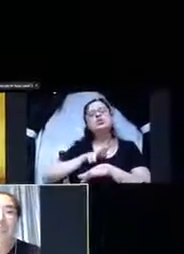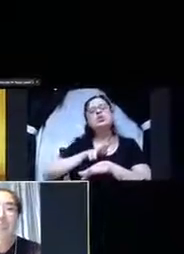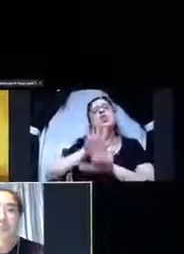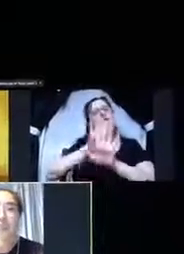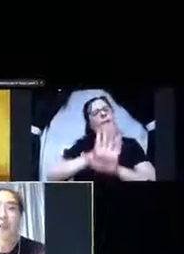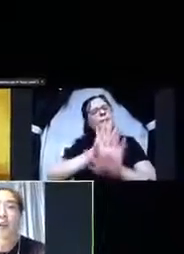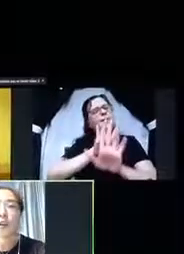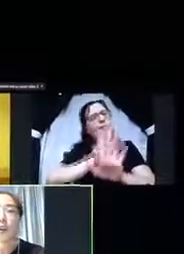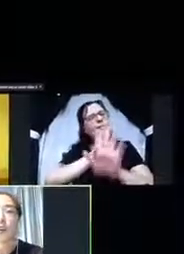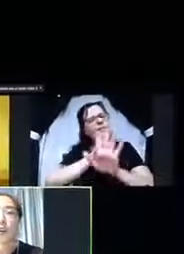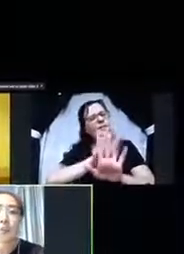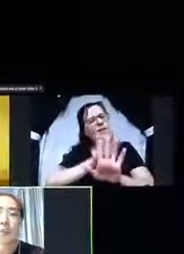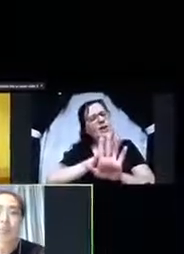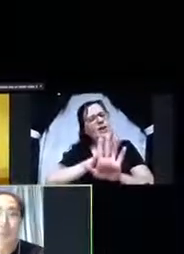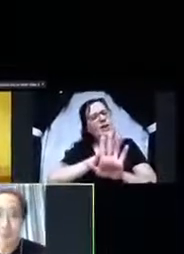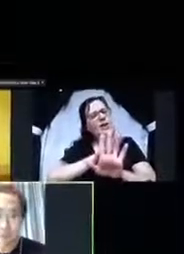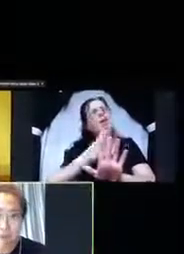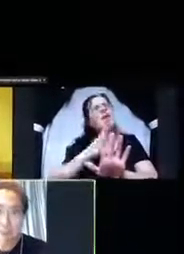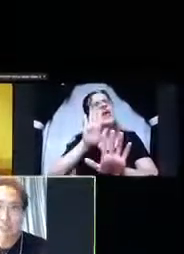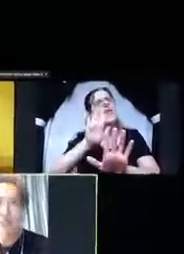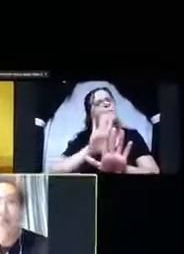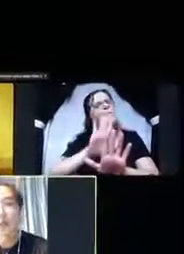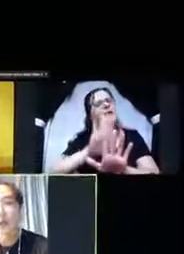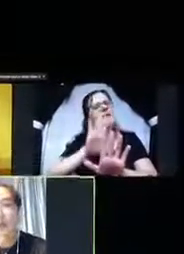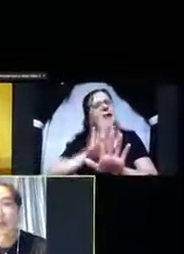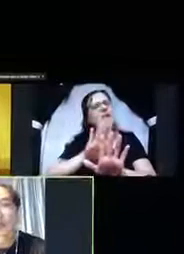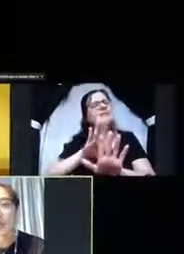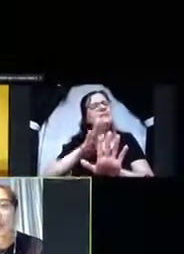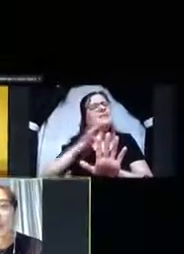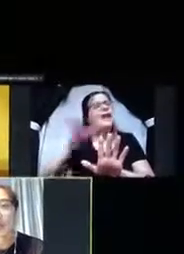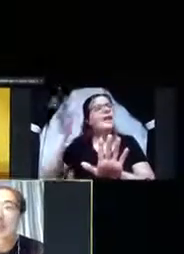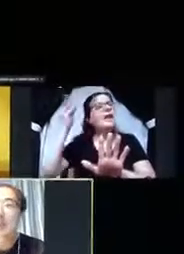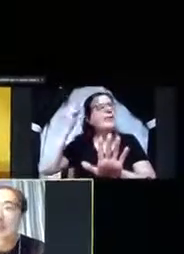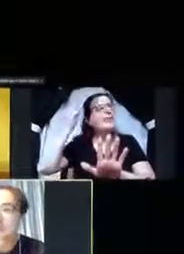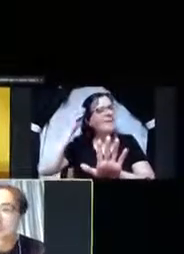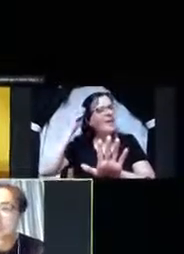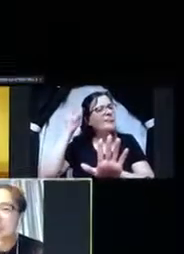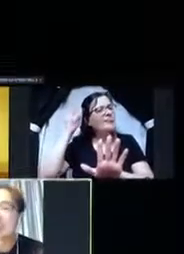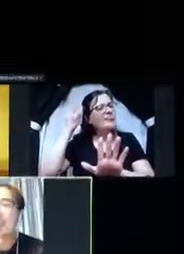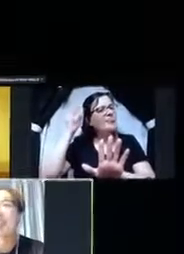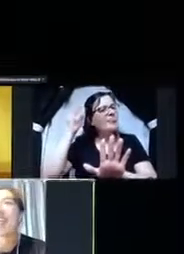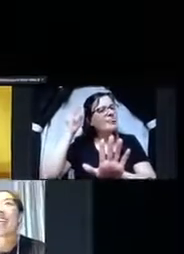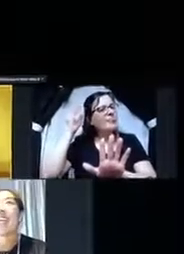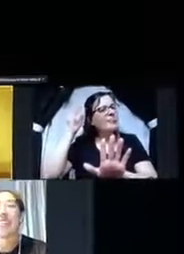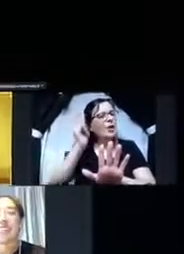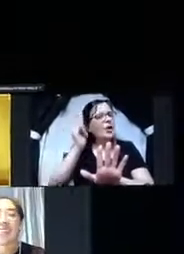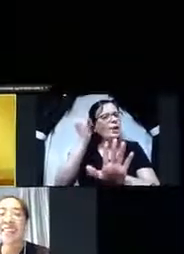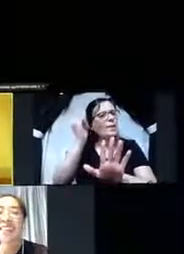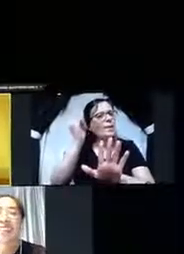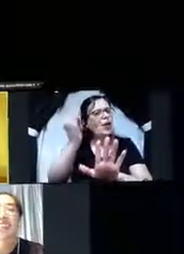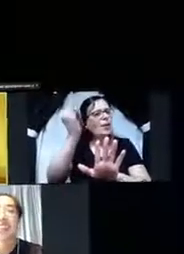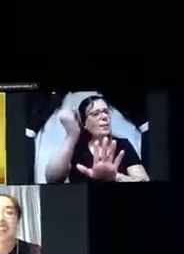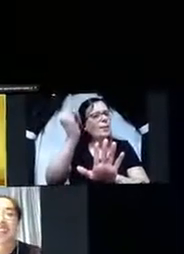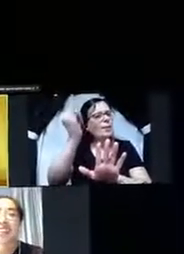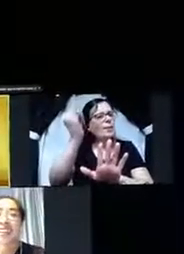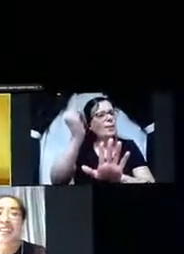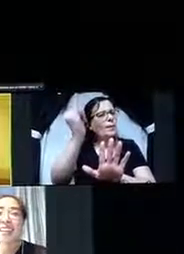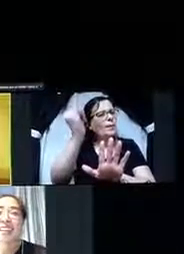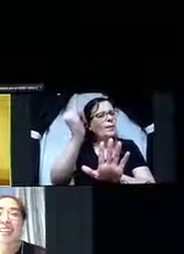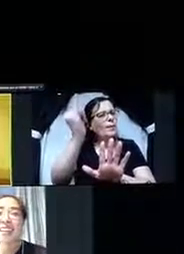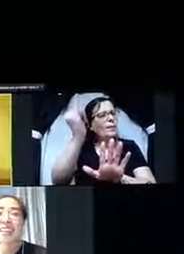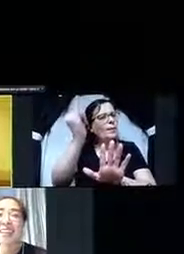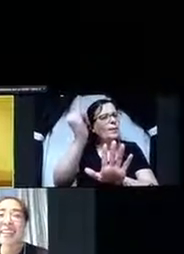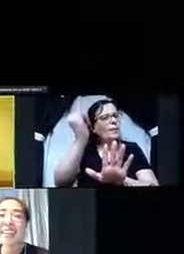iban a salir mejores implantes, ¿no? Hoy por hoy sabemos que es al revés. Entonces, bueno, yo digo que era la época, fue la época donde se creía